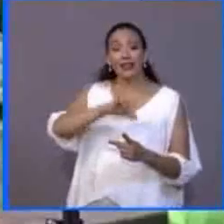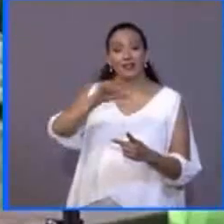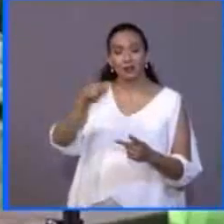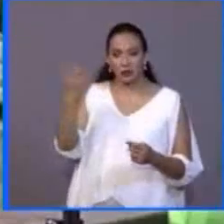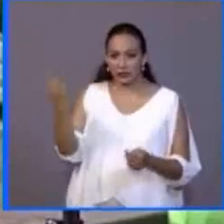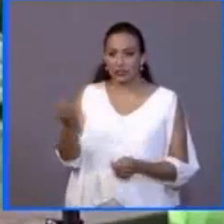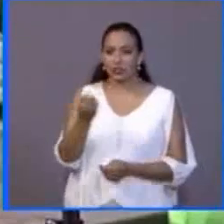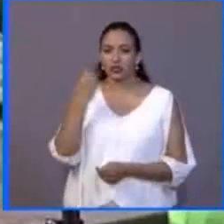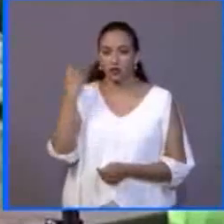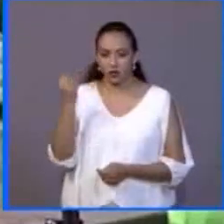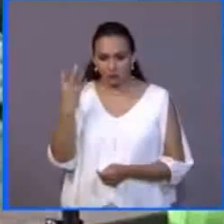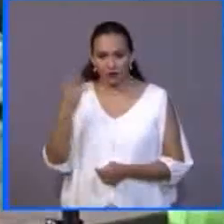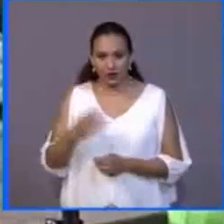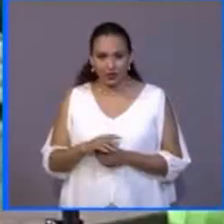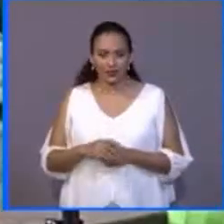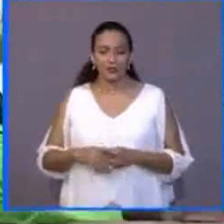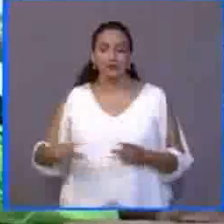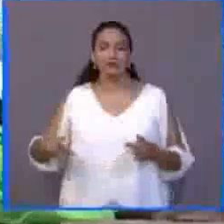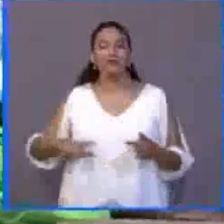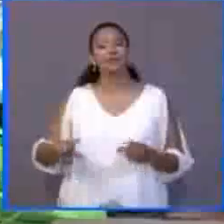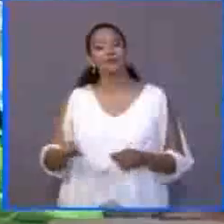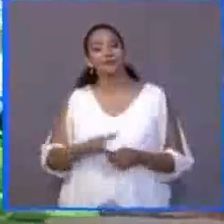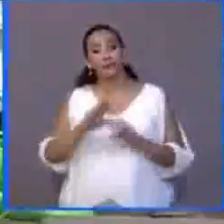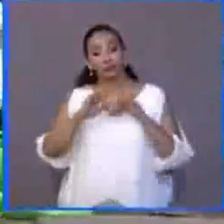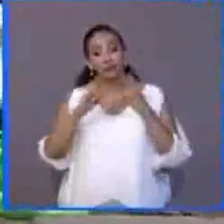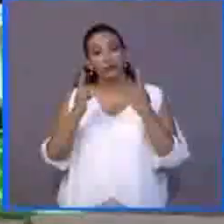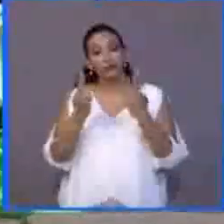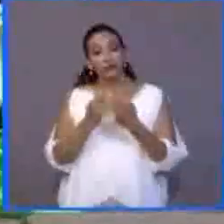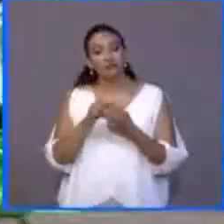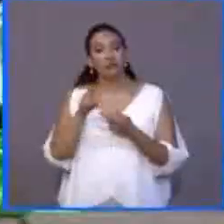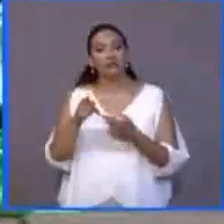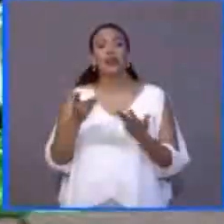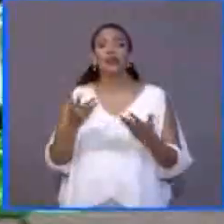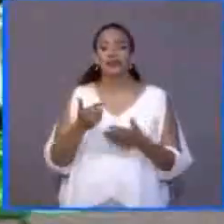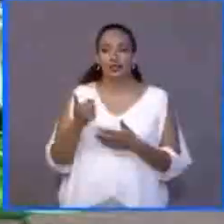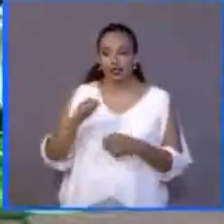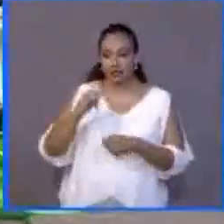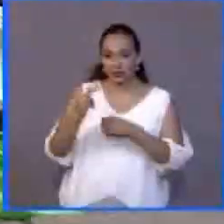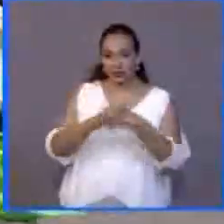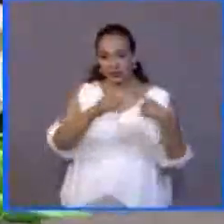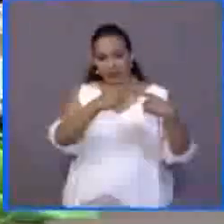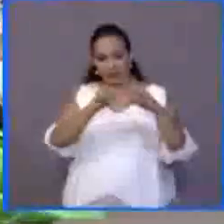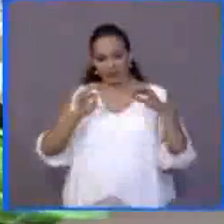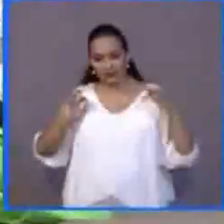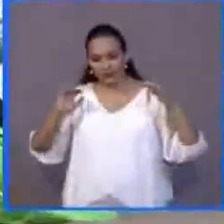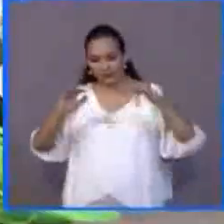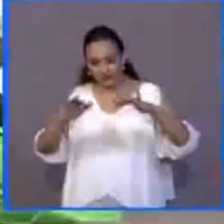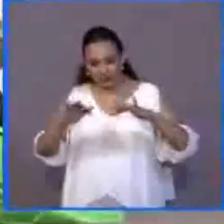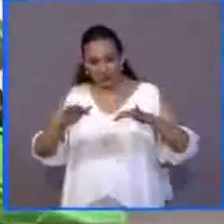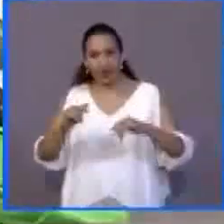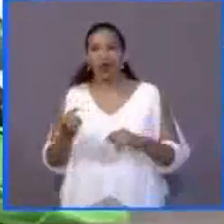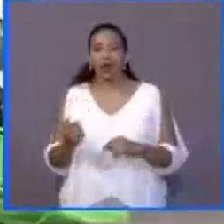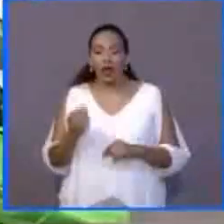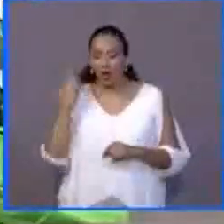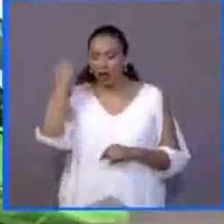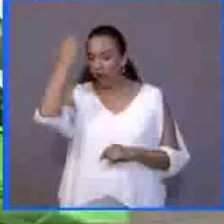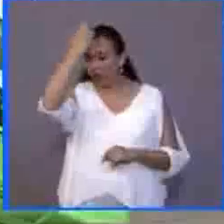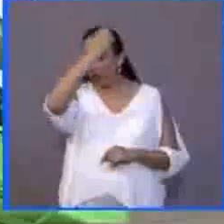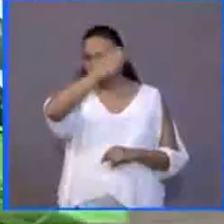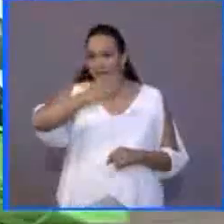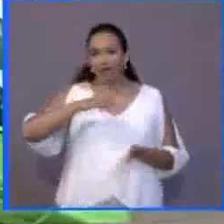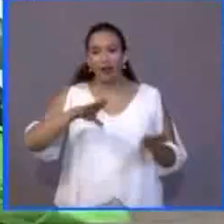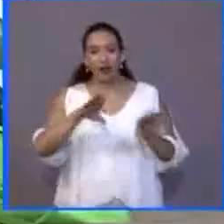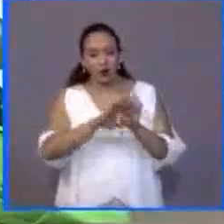una conferencia intergubernamental. La reunión permitirá a los Estados miembros y a otras partes interesadas evaluar el avance